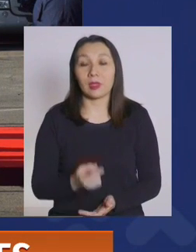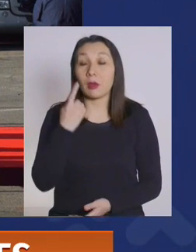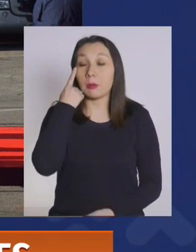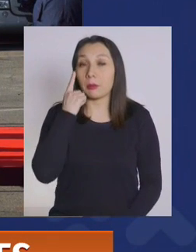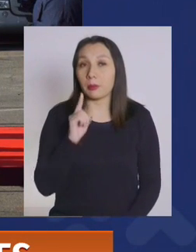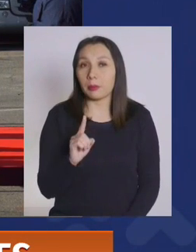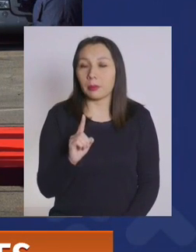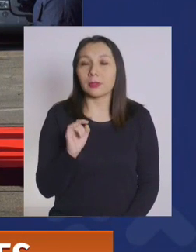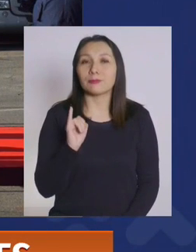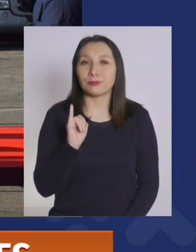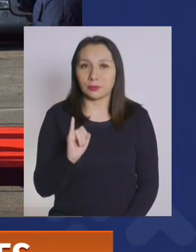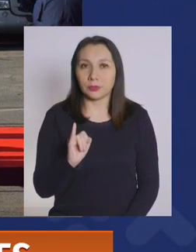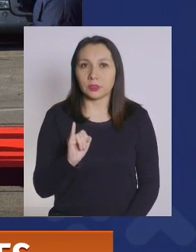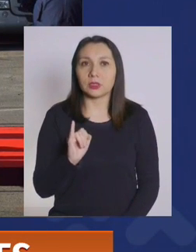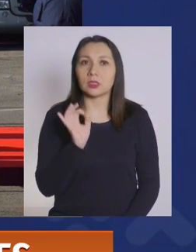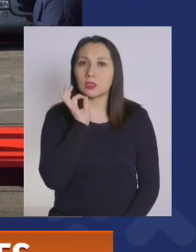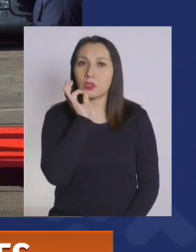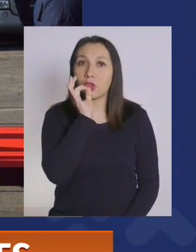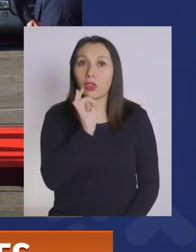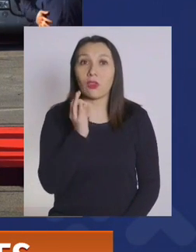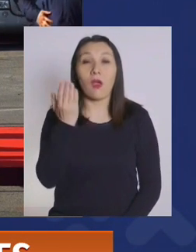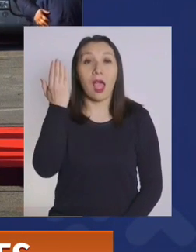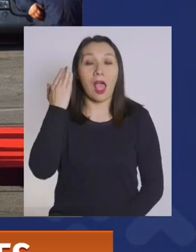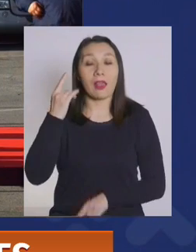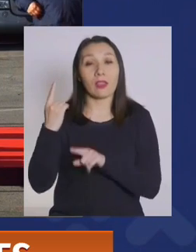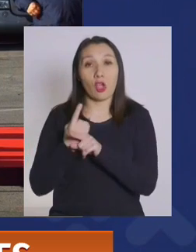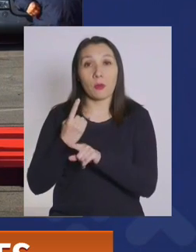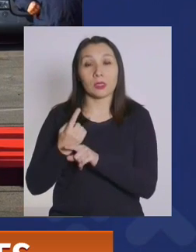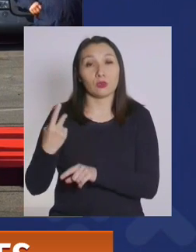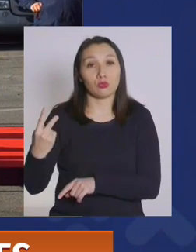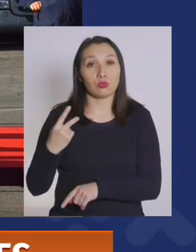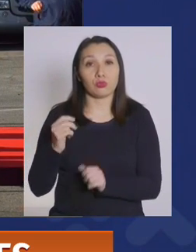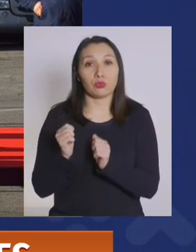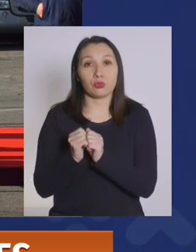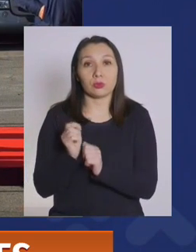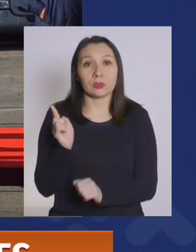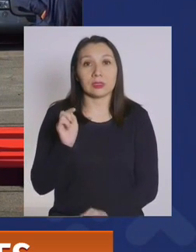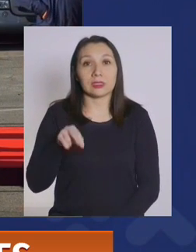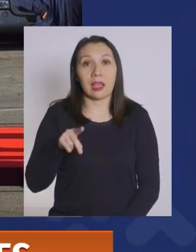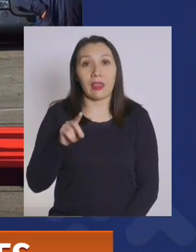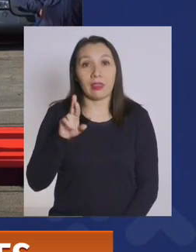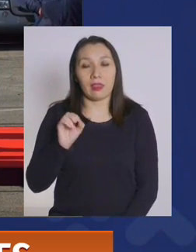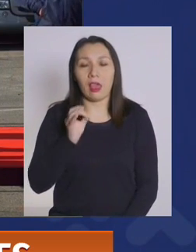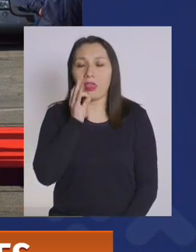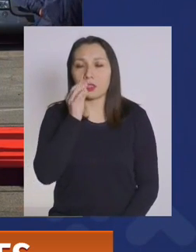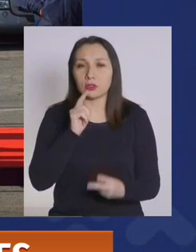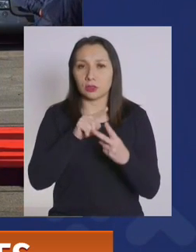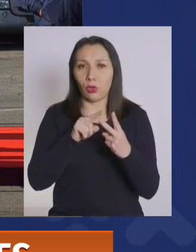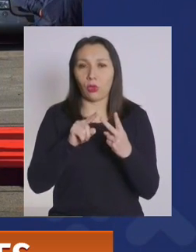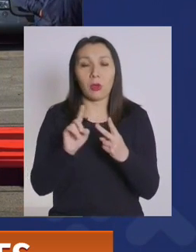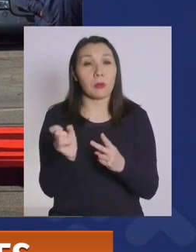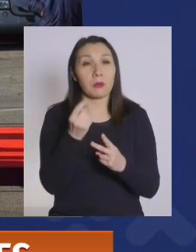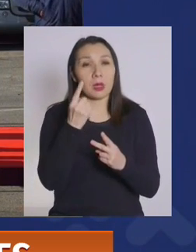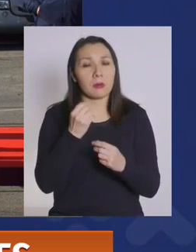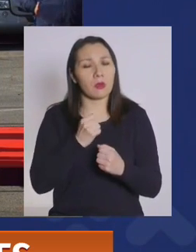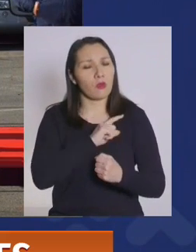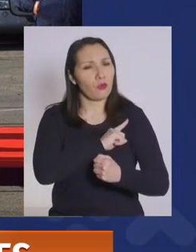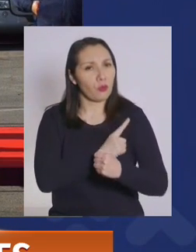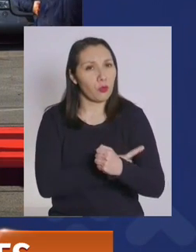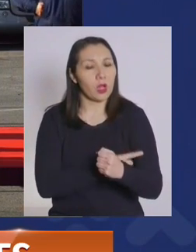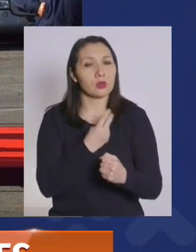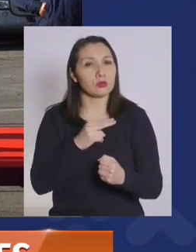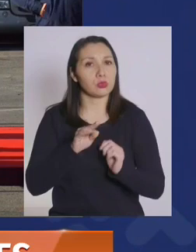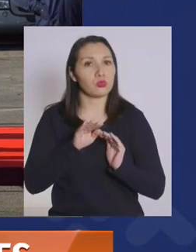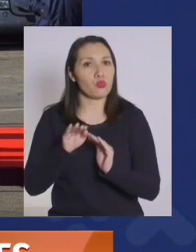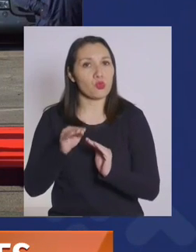sí, y se lo decía cuando conversábamos con Sandra, decirle dos cosas. Primero, tiene que ser fuerte Sandra por sus